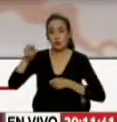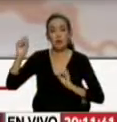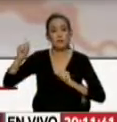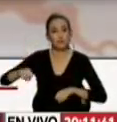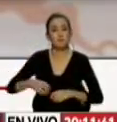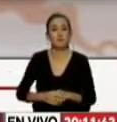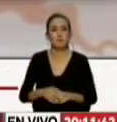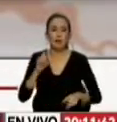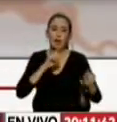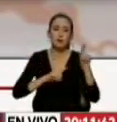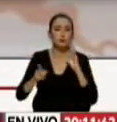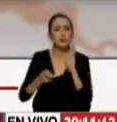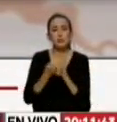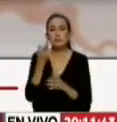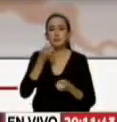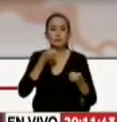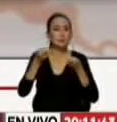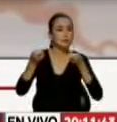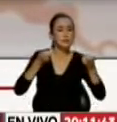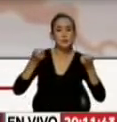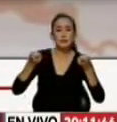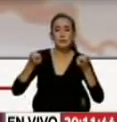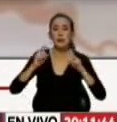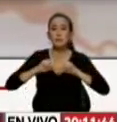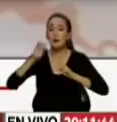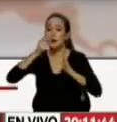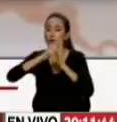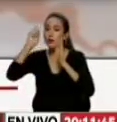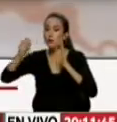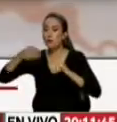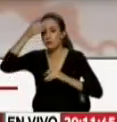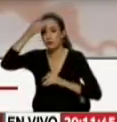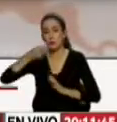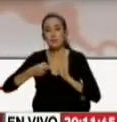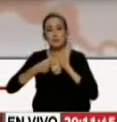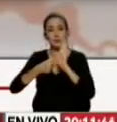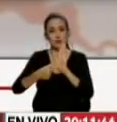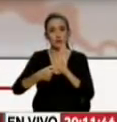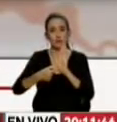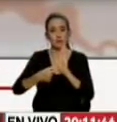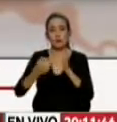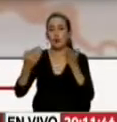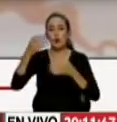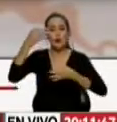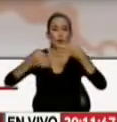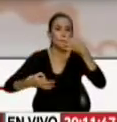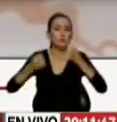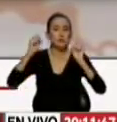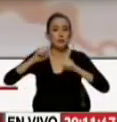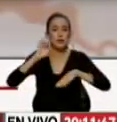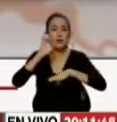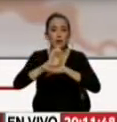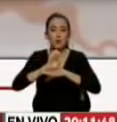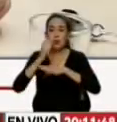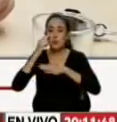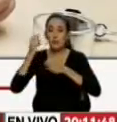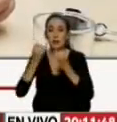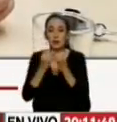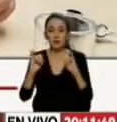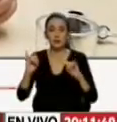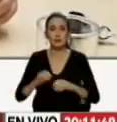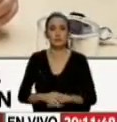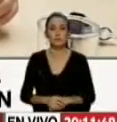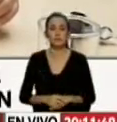veces metió la mano en la justicia y en este caso el laudo demuestra y lo dice textualmente que la justicia ecuatoriana no es proba.